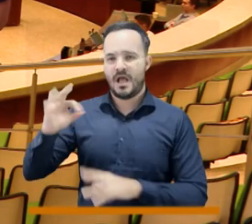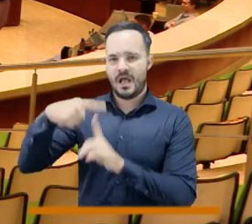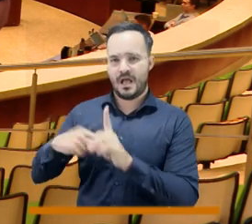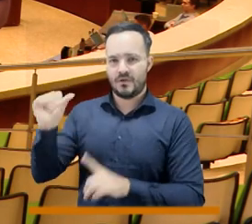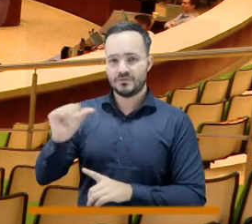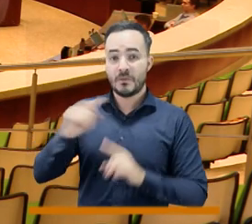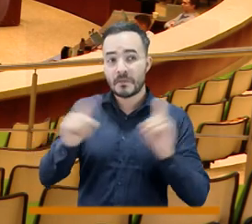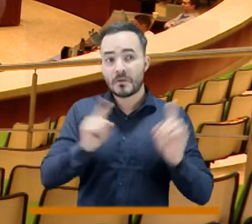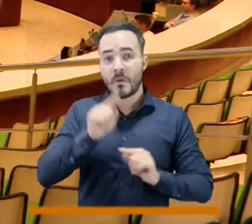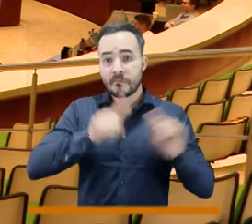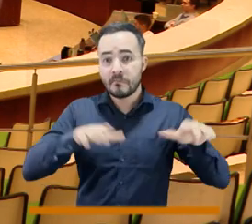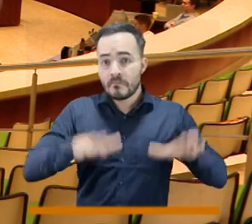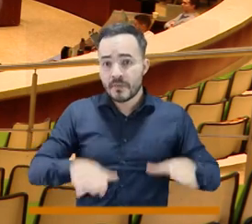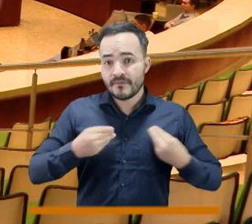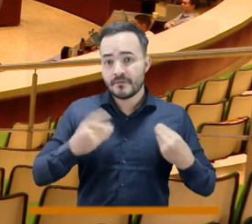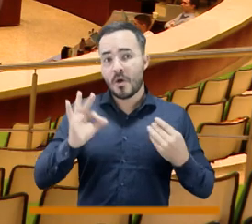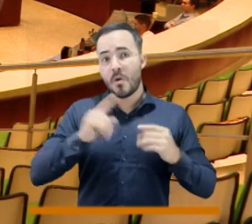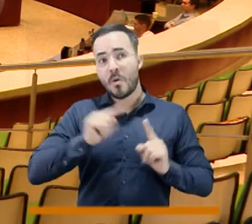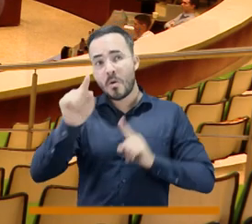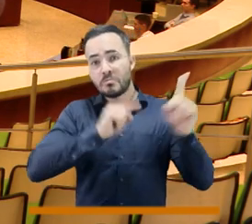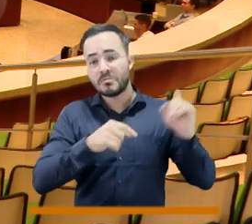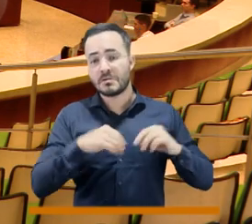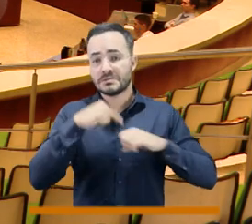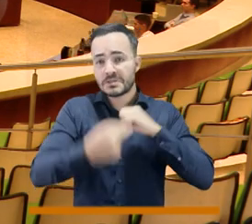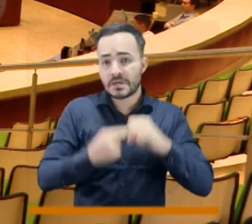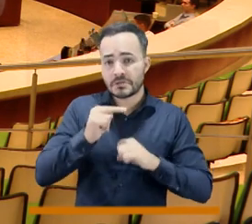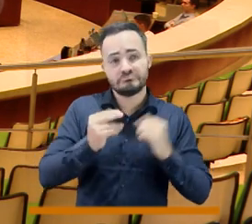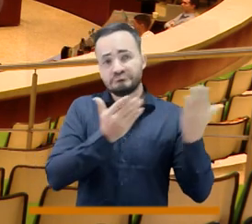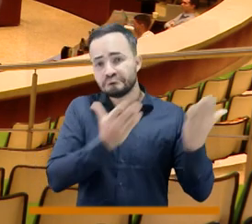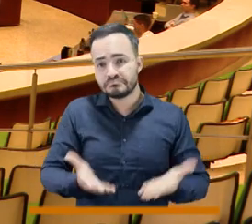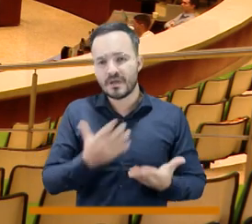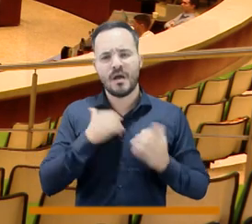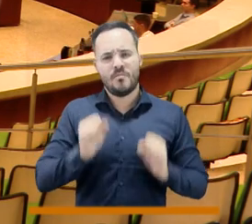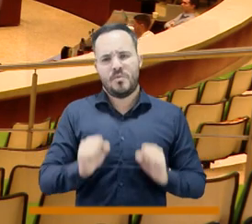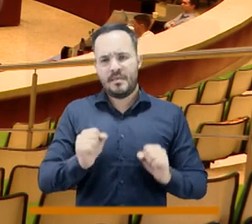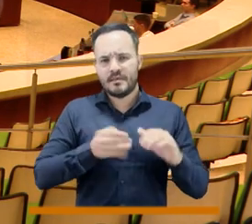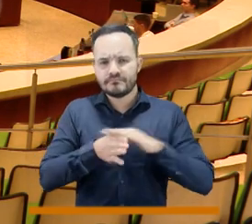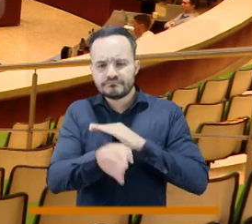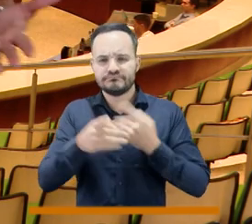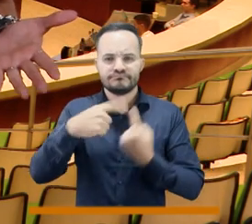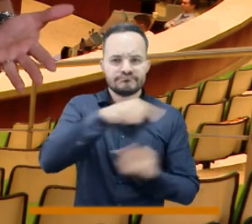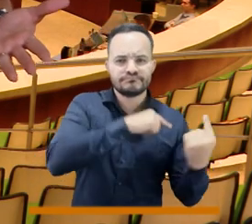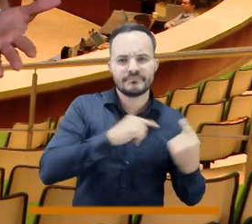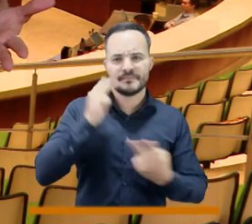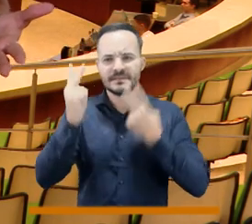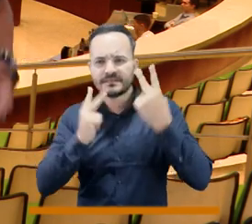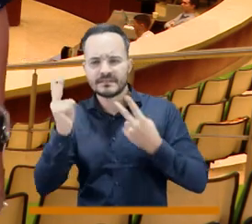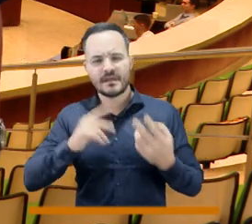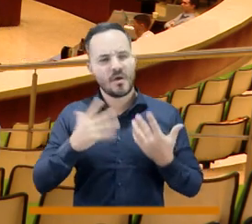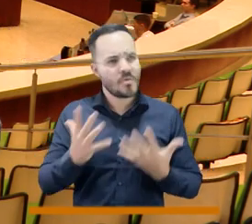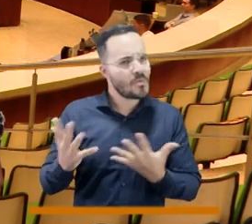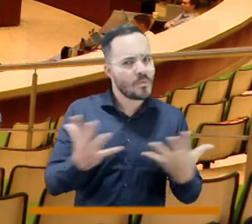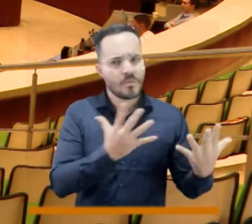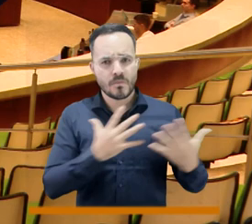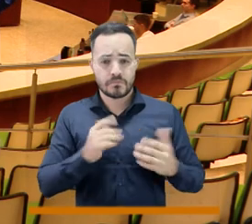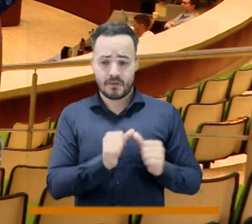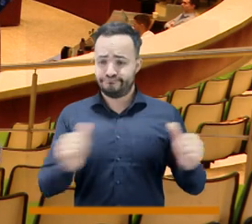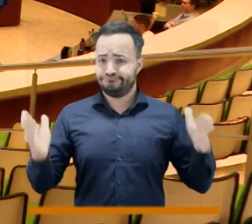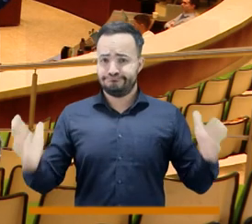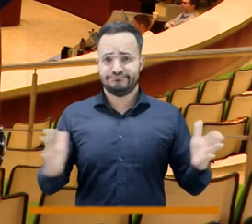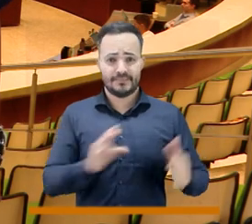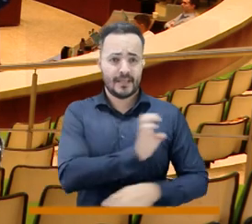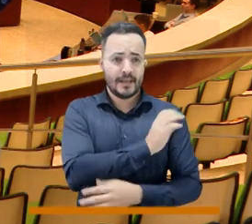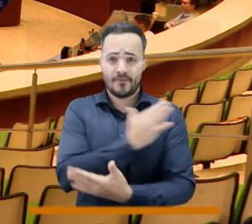que vivimos acá, pues podemos hacer esas visitas y esas historias y esos recorridos silleteros durante todo el año. Ustedes